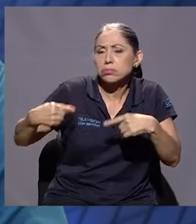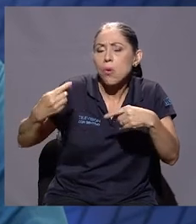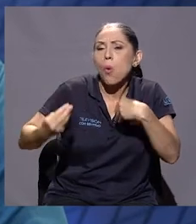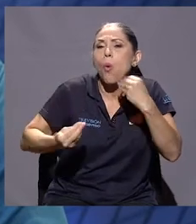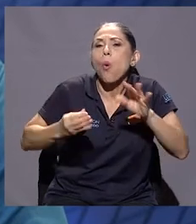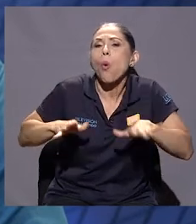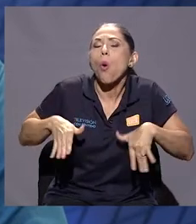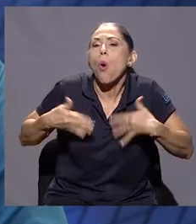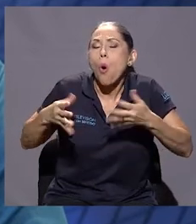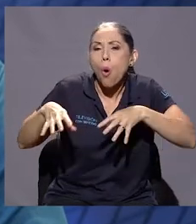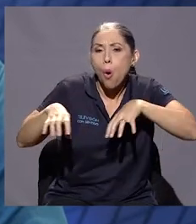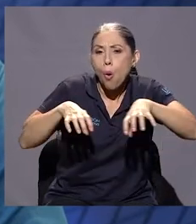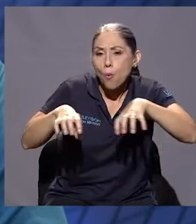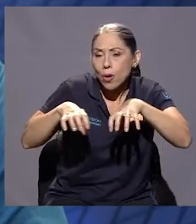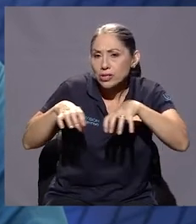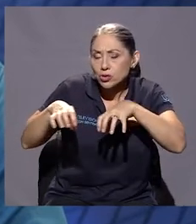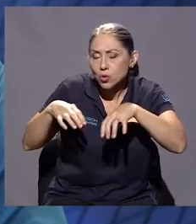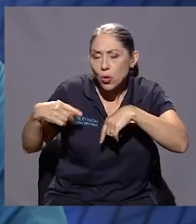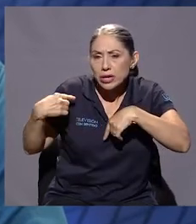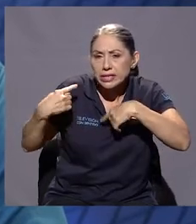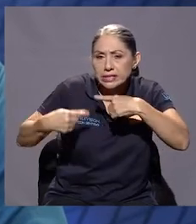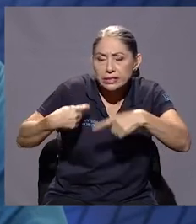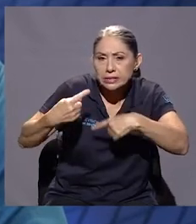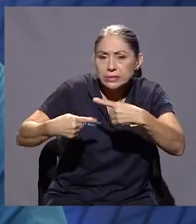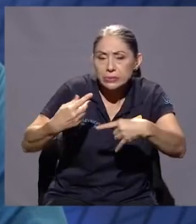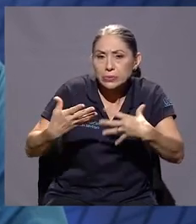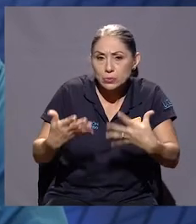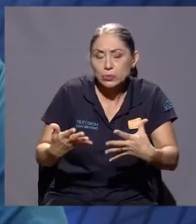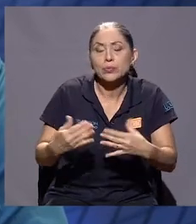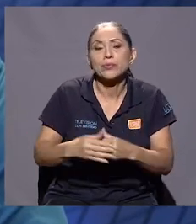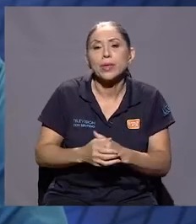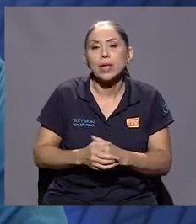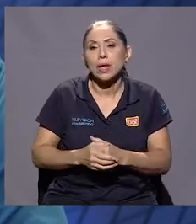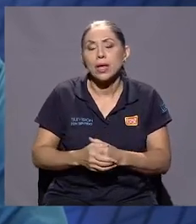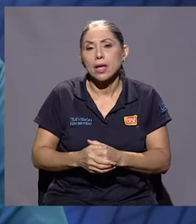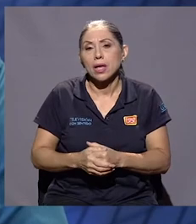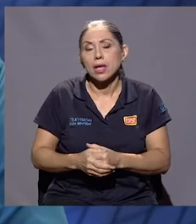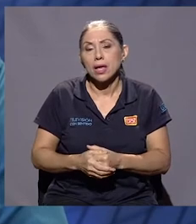nuestro existencia como iniciativa